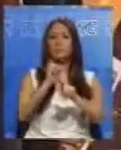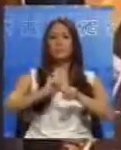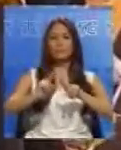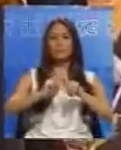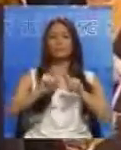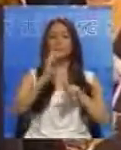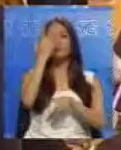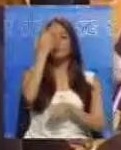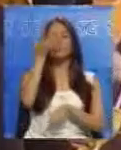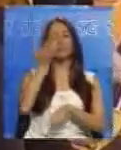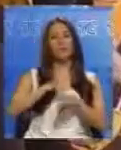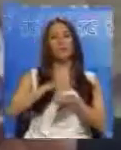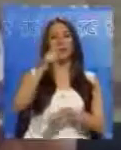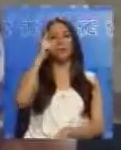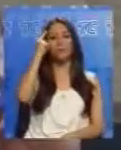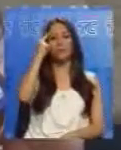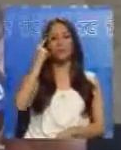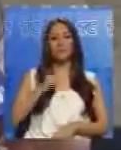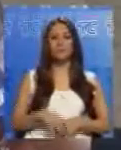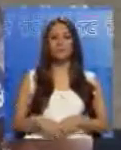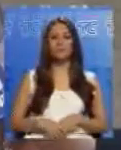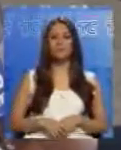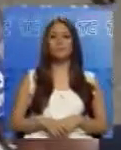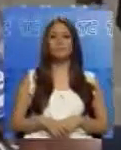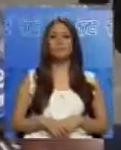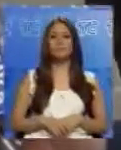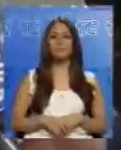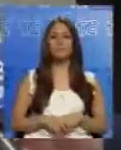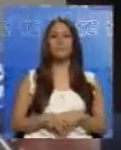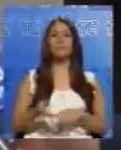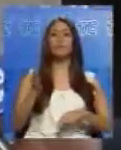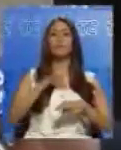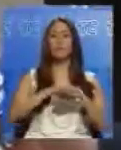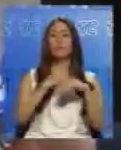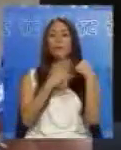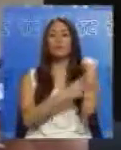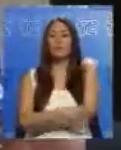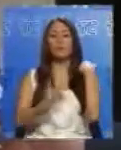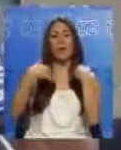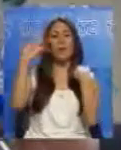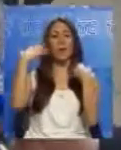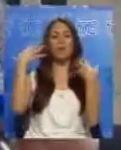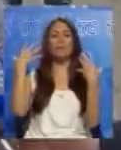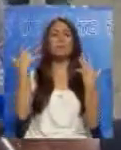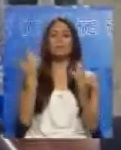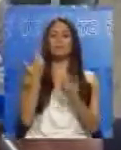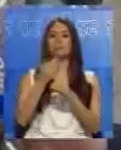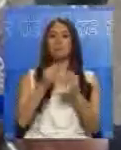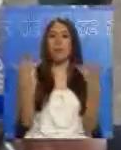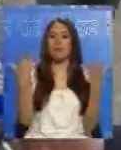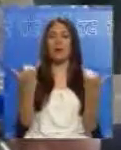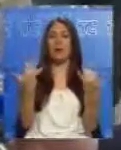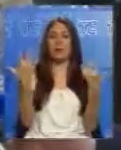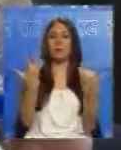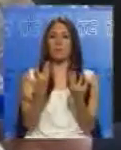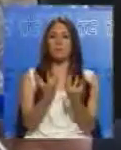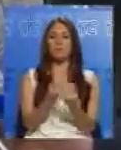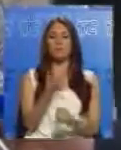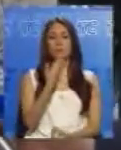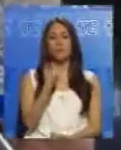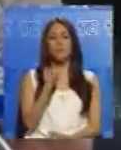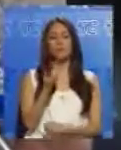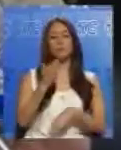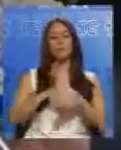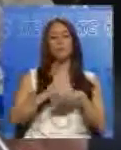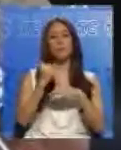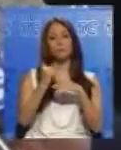algunas políticas de gobierno. Bueno, de que se haya reducido la pobreza, yo creo que sí. De una u otra manera, el estrato